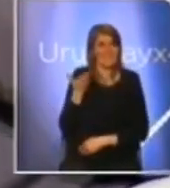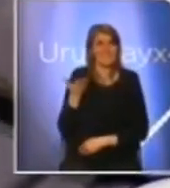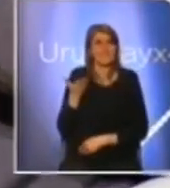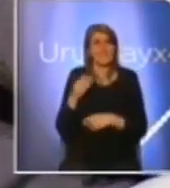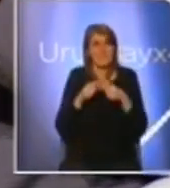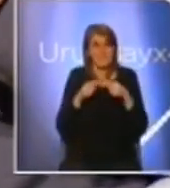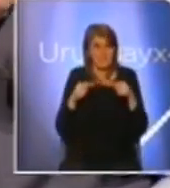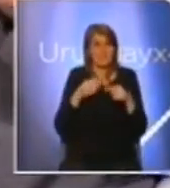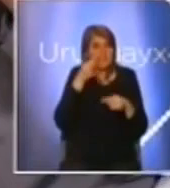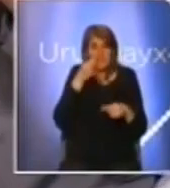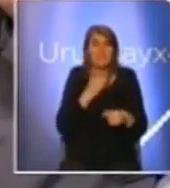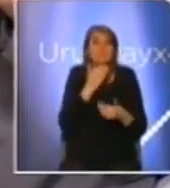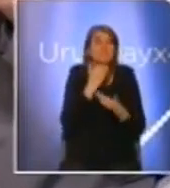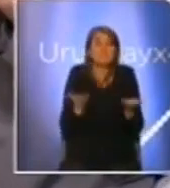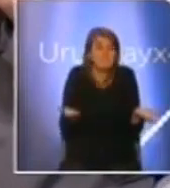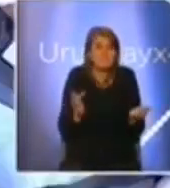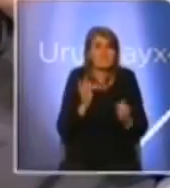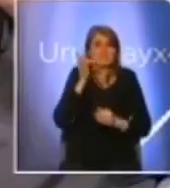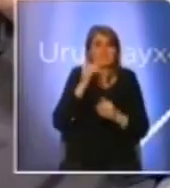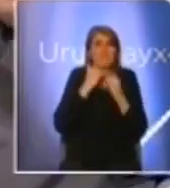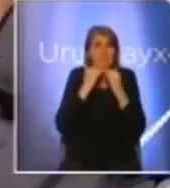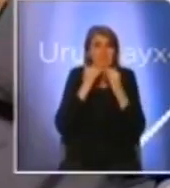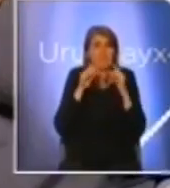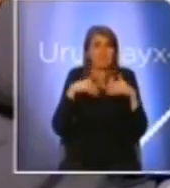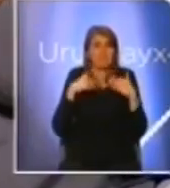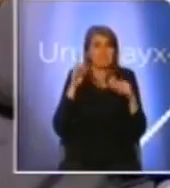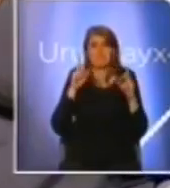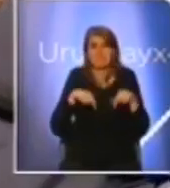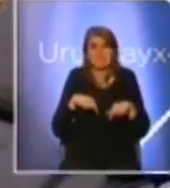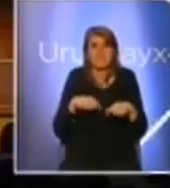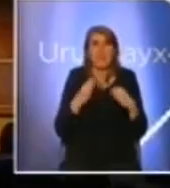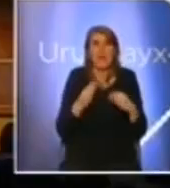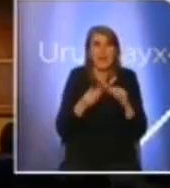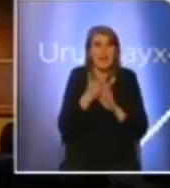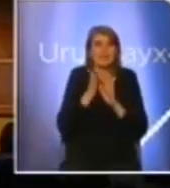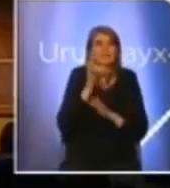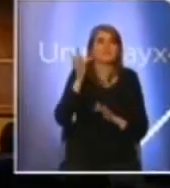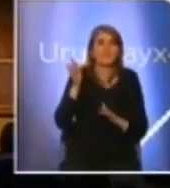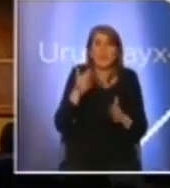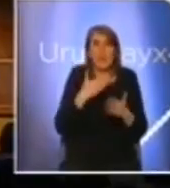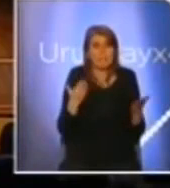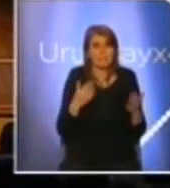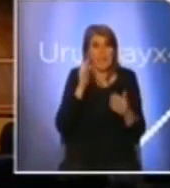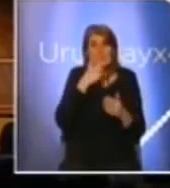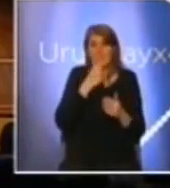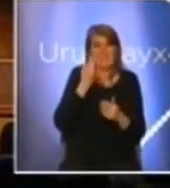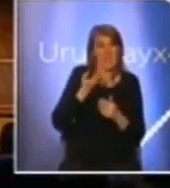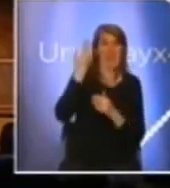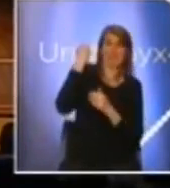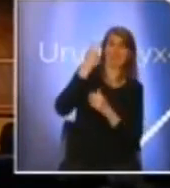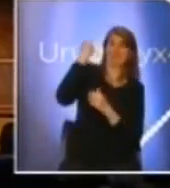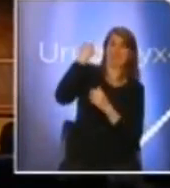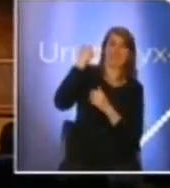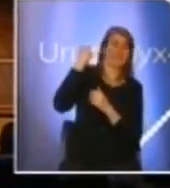la realidad es que nadie sabe. Es decir, nadie sabe cuál va a ser la próxima tecnología que va a haber. Es decir, es muy fácil mirar para atrás y ver que en el